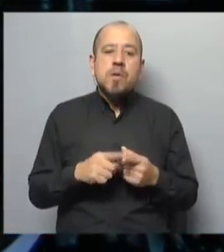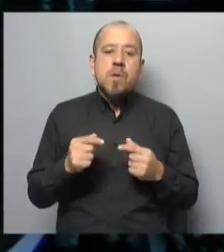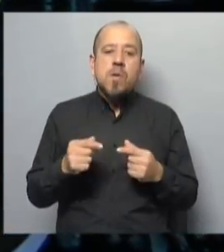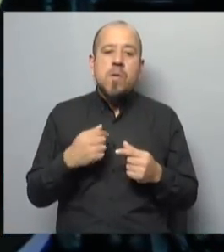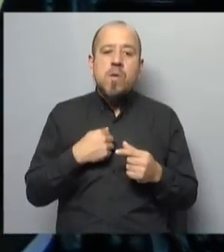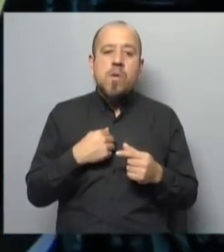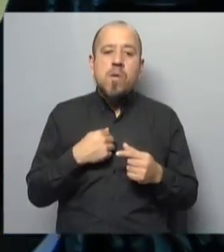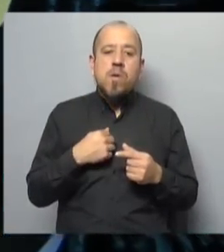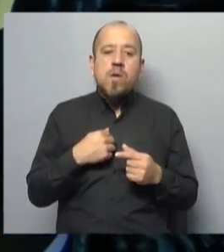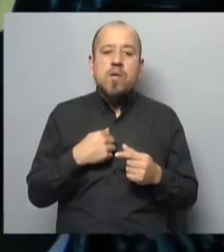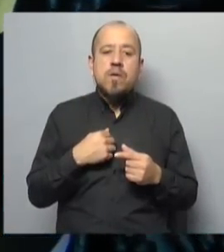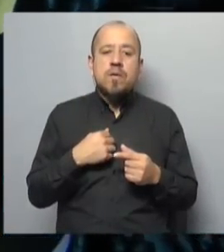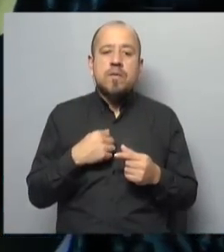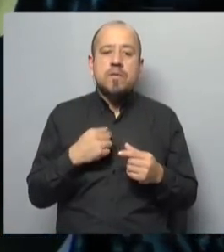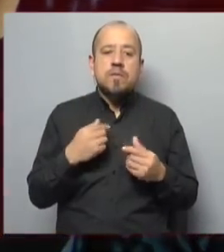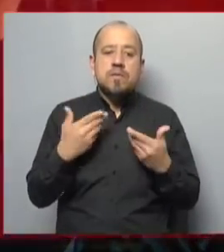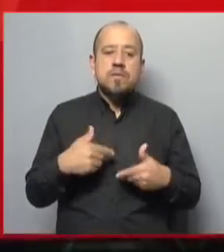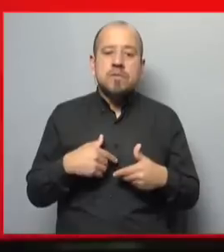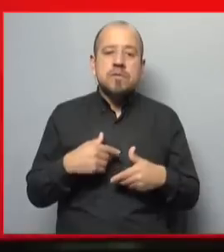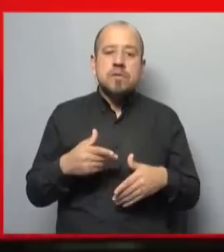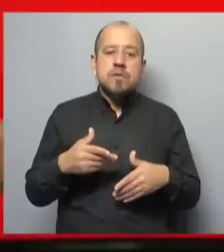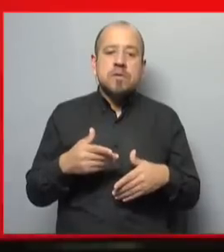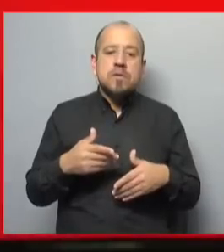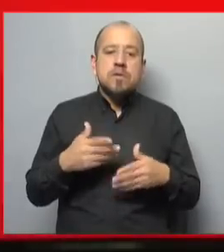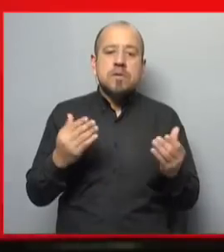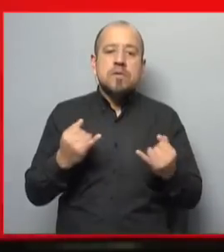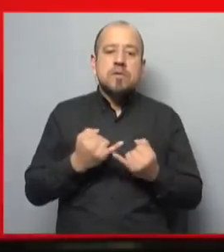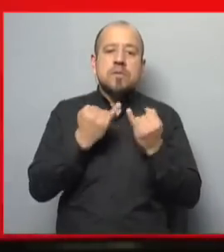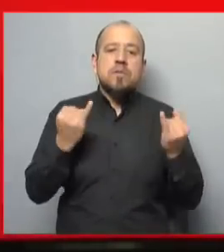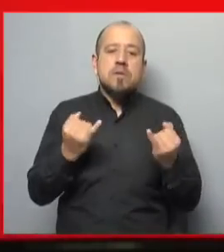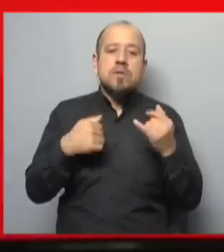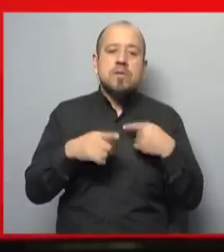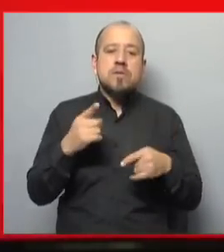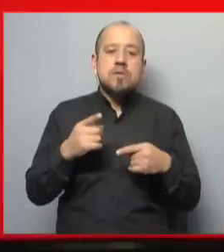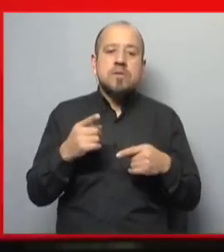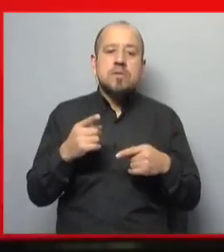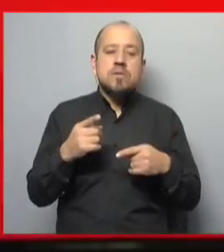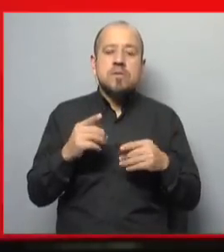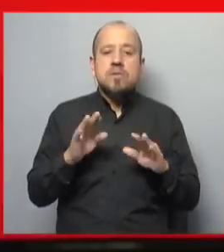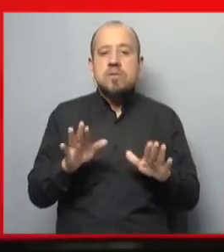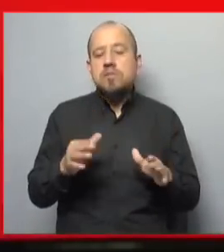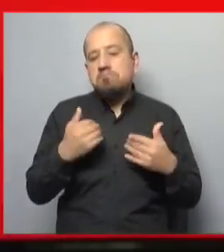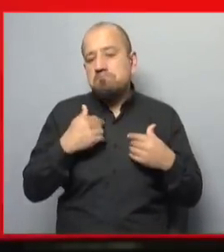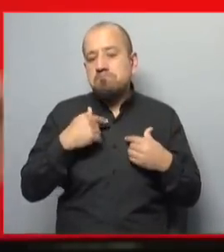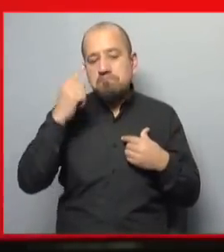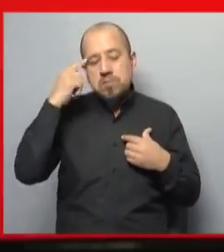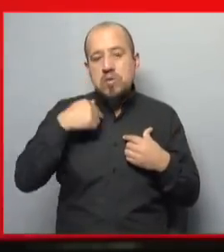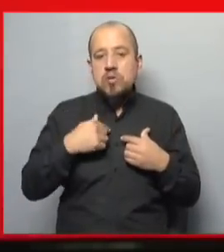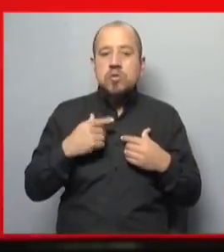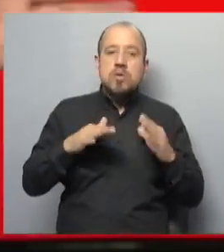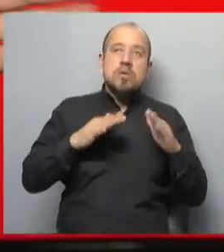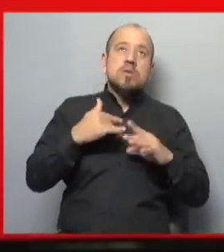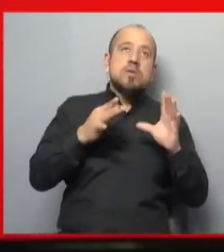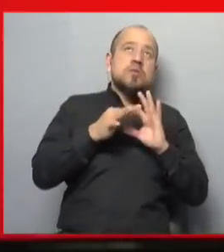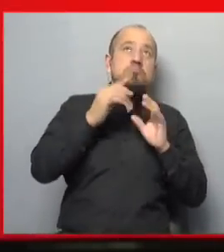lugar desde mi lugar mucho más independiente lo veo como lo veo tengo mis creencias a veces uno es un